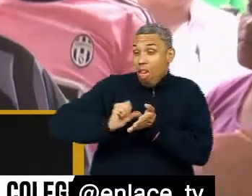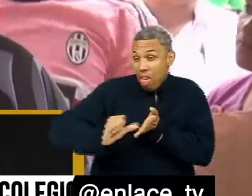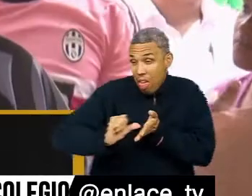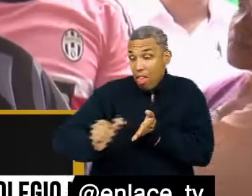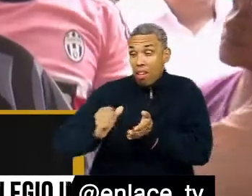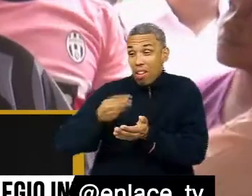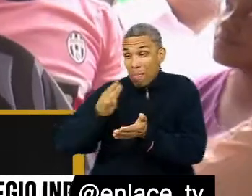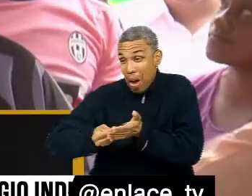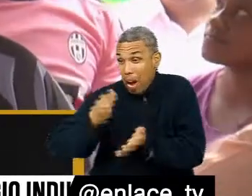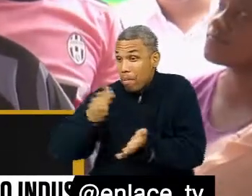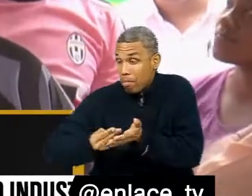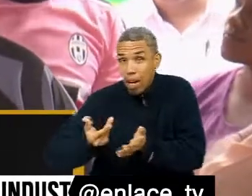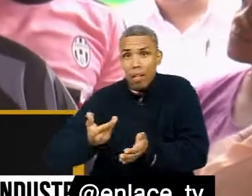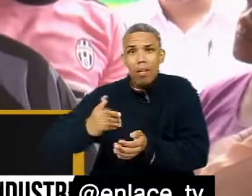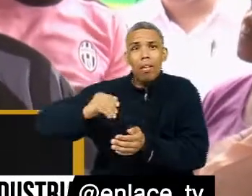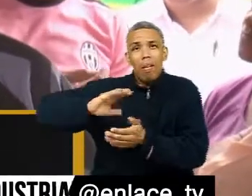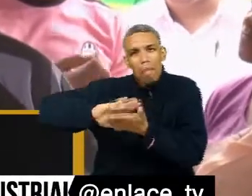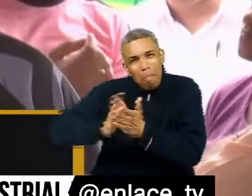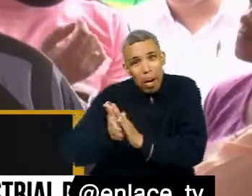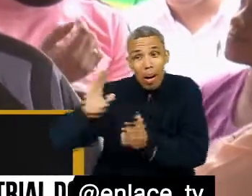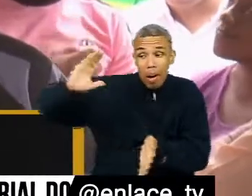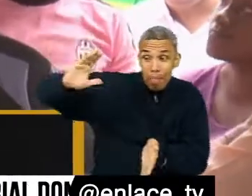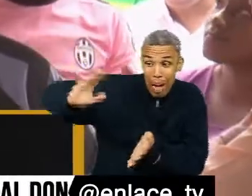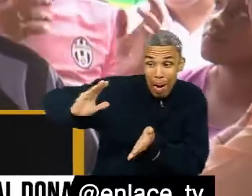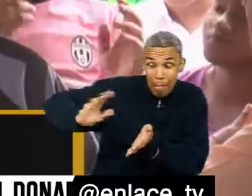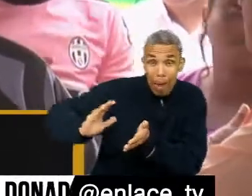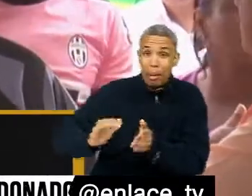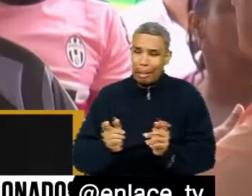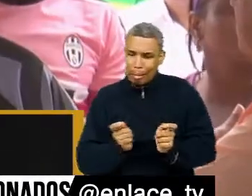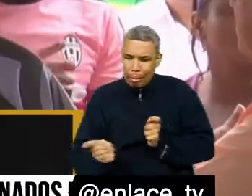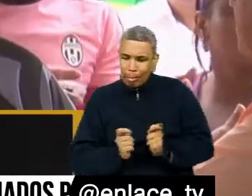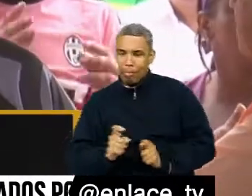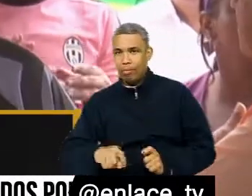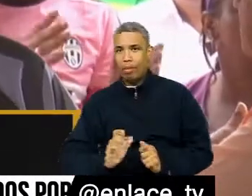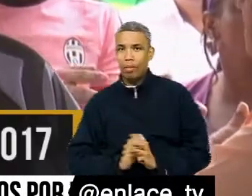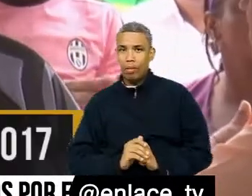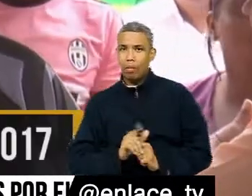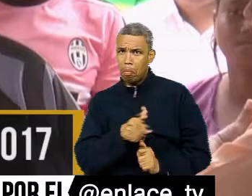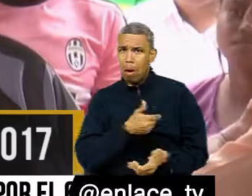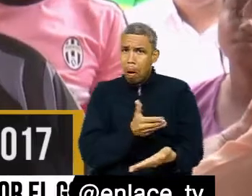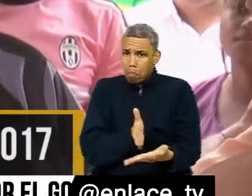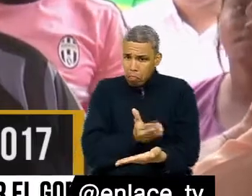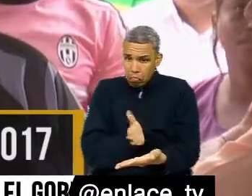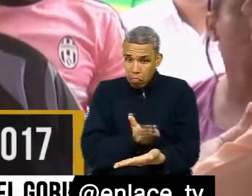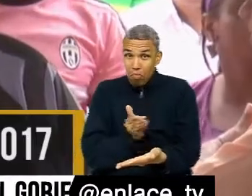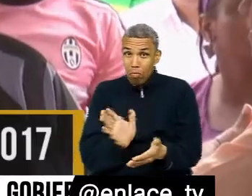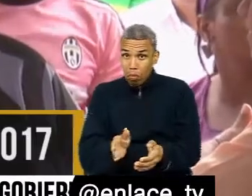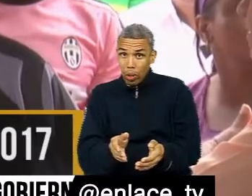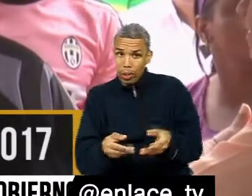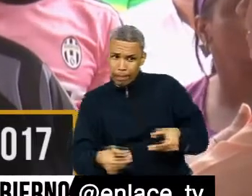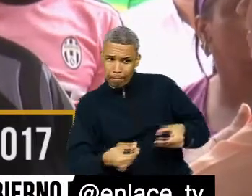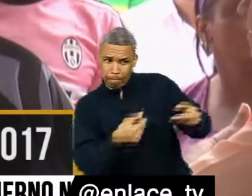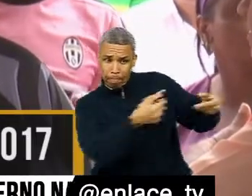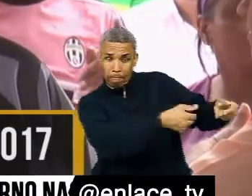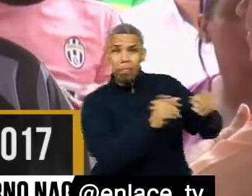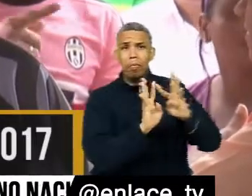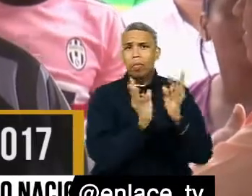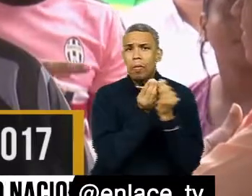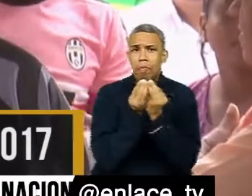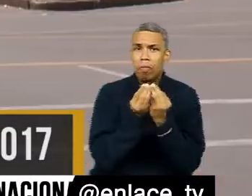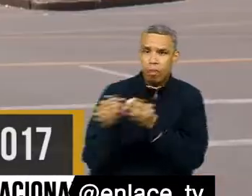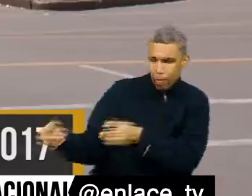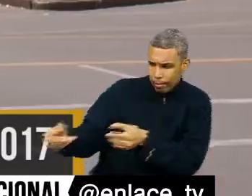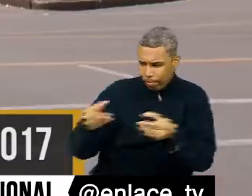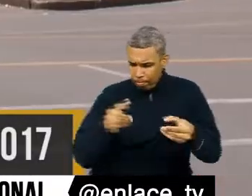cifras totalmente detallado, es un libro grande para que el Consejo tenga con qué empezar su estudio de manera